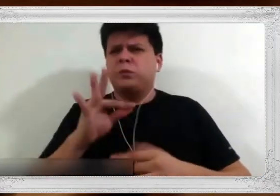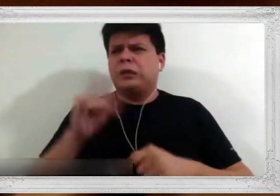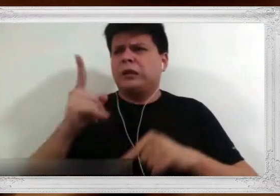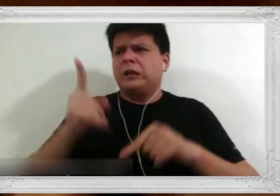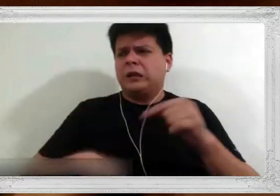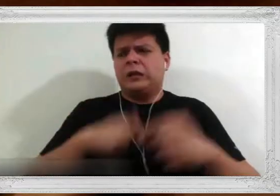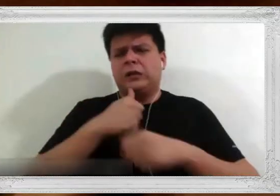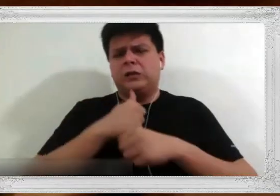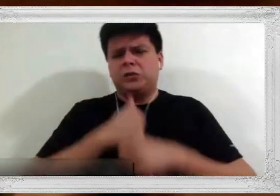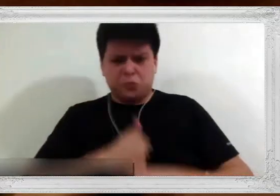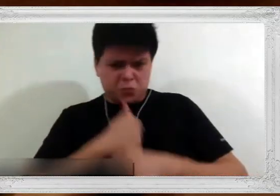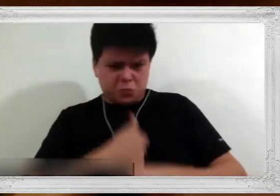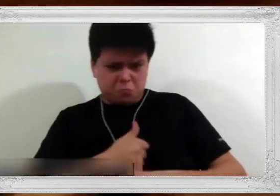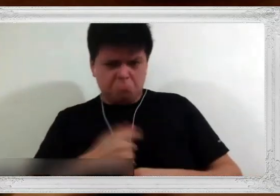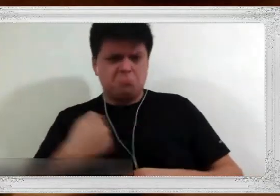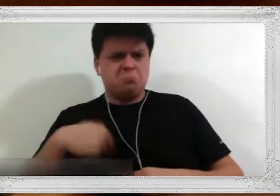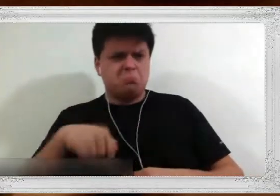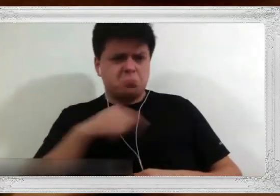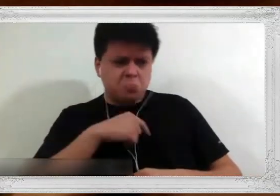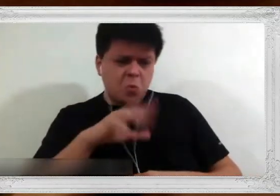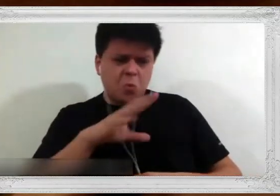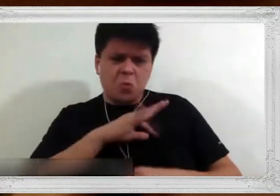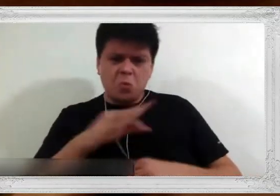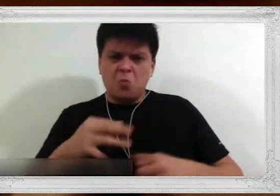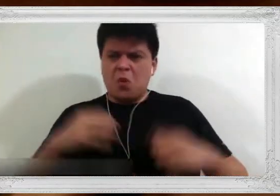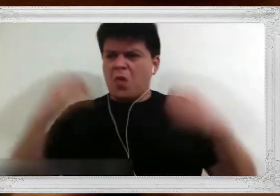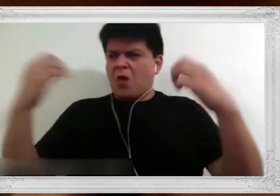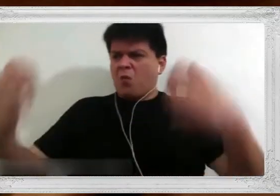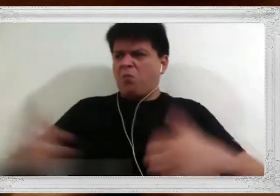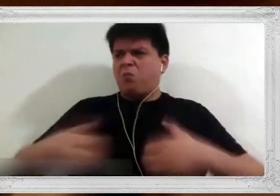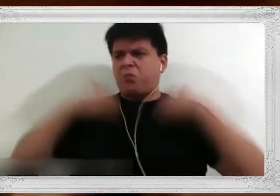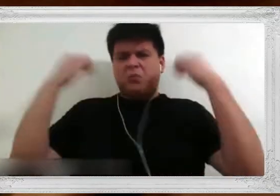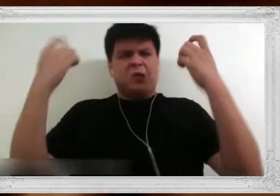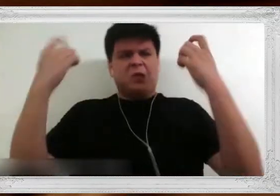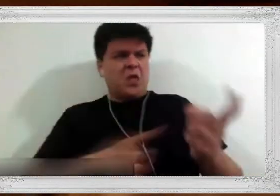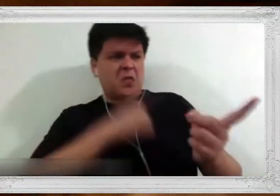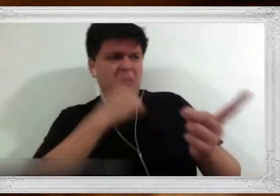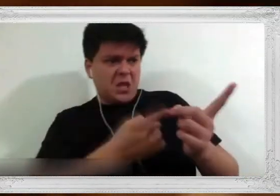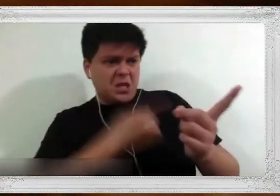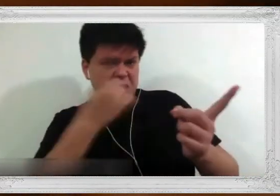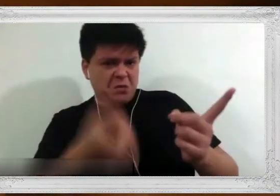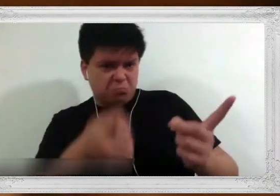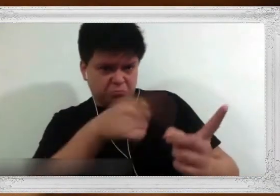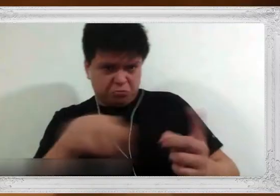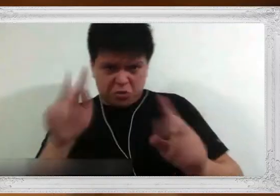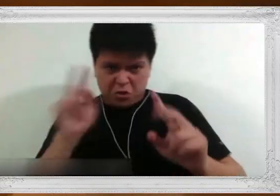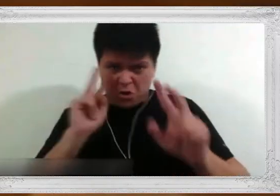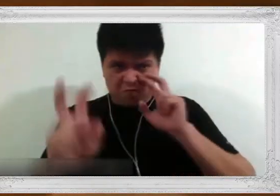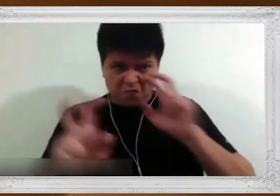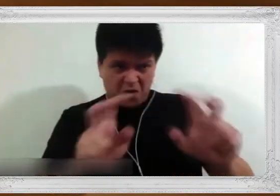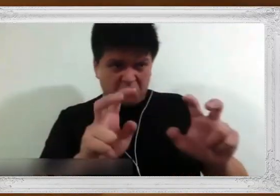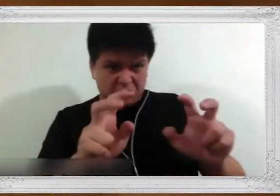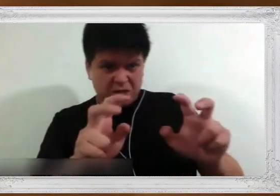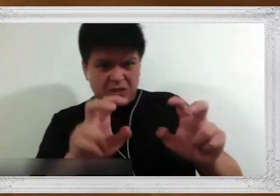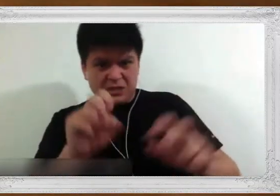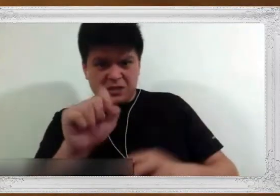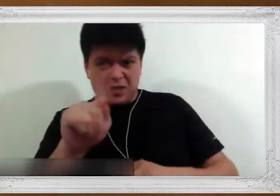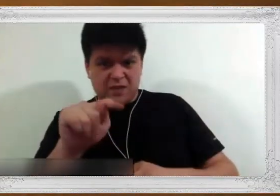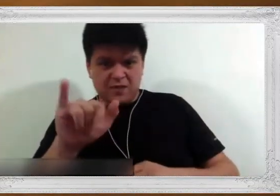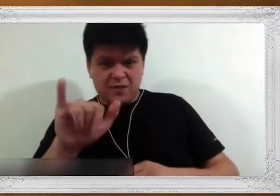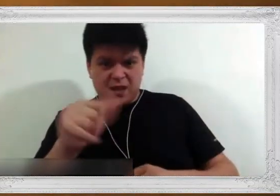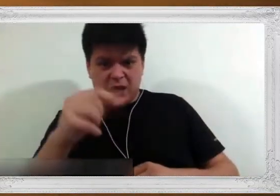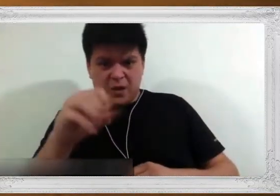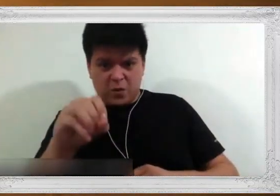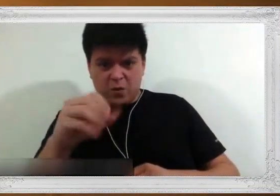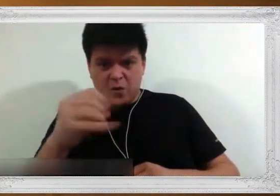Podríamos estar tentados de compartir la ira de los otros discípulos y mirar a Santiago y a Juan apenas con un poco de